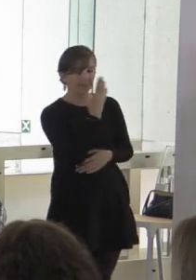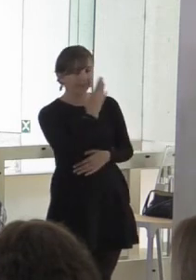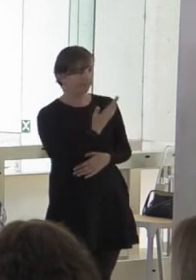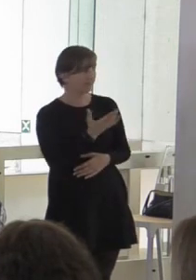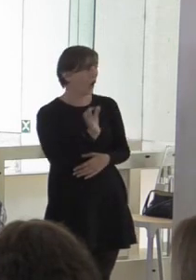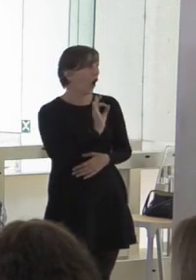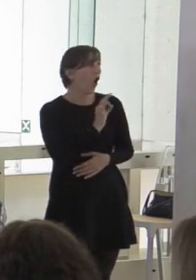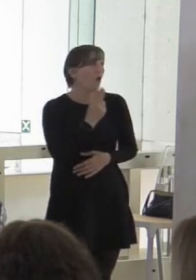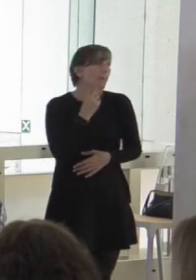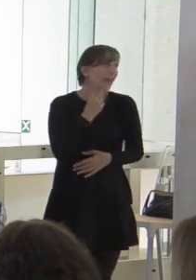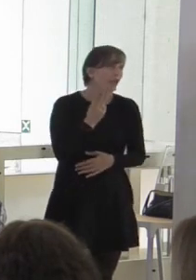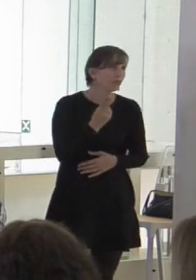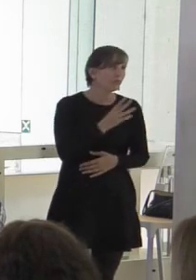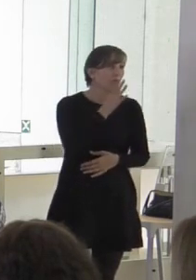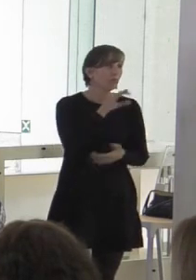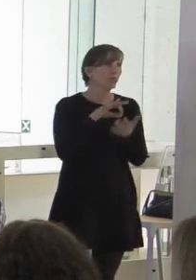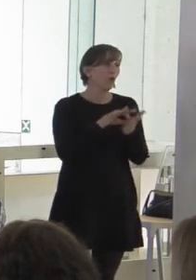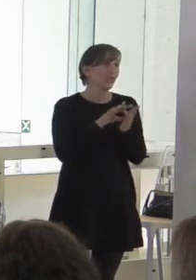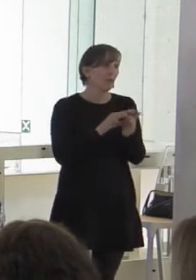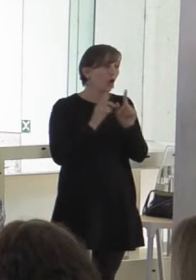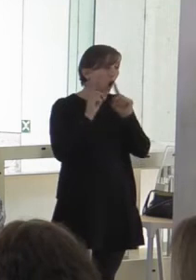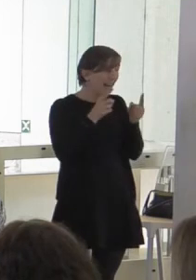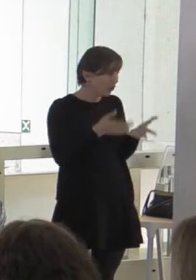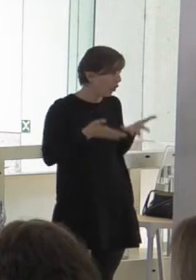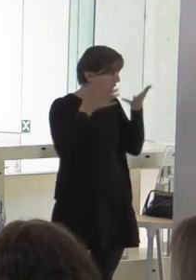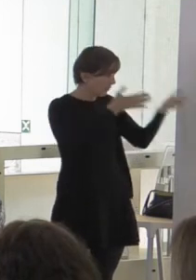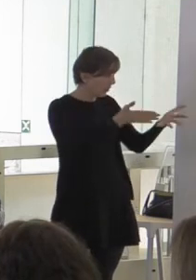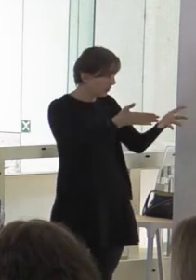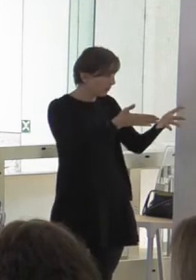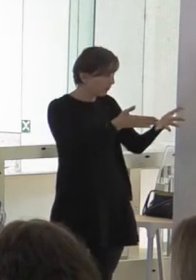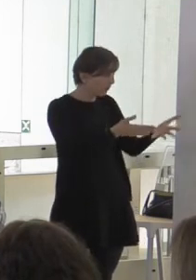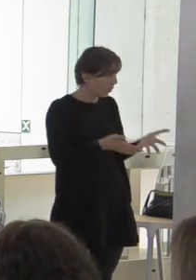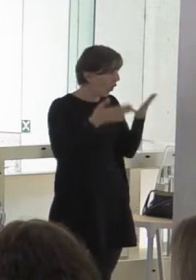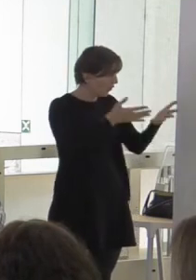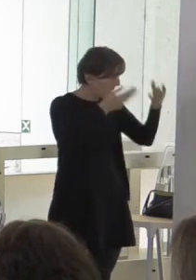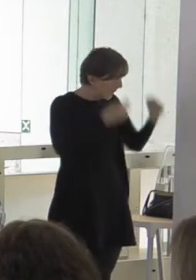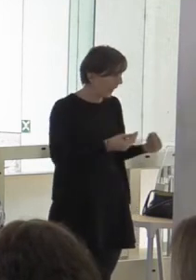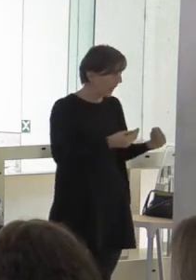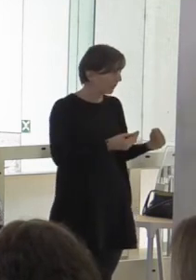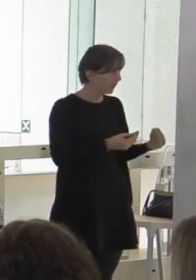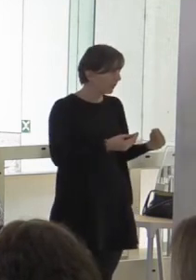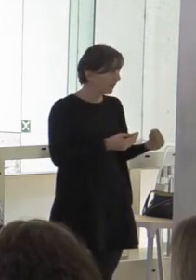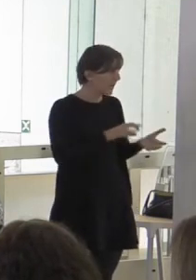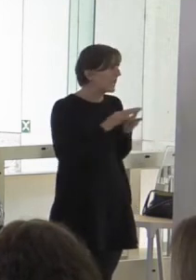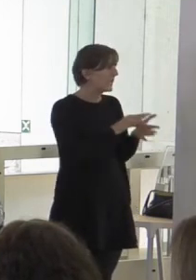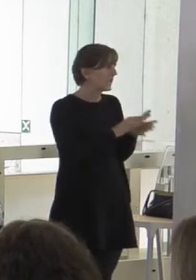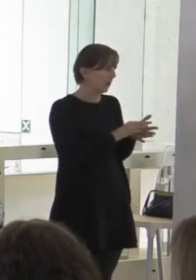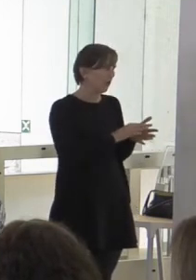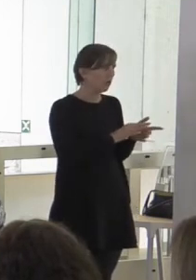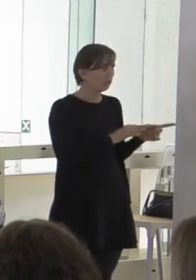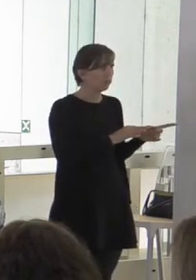miedo, porque es un servicio que si se presta con la intensidad con la que se debe prestar, pues es un servicio